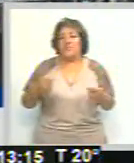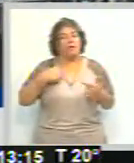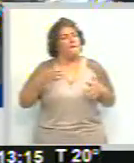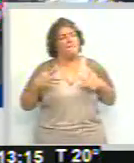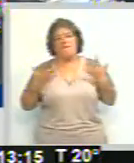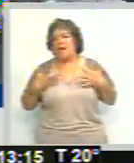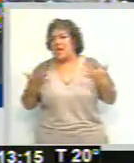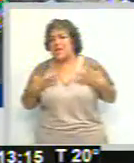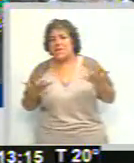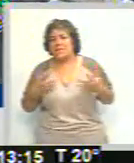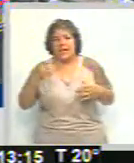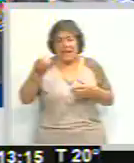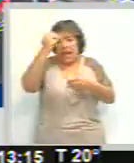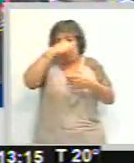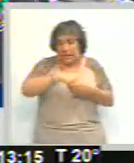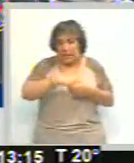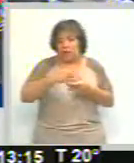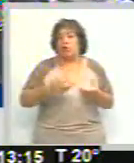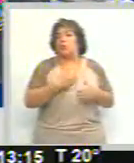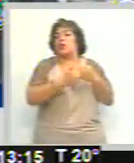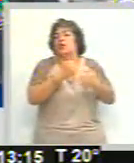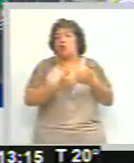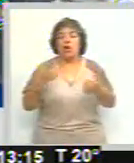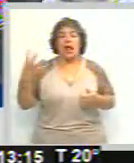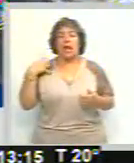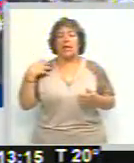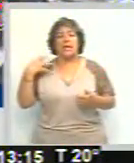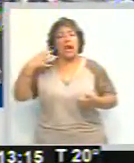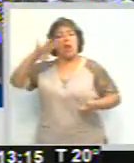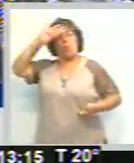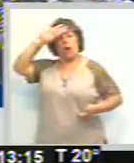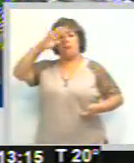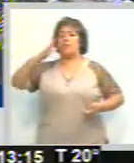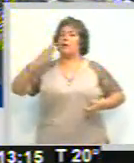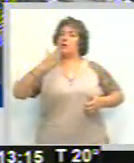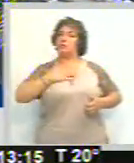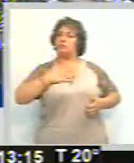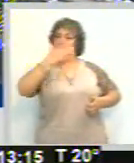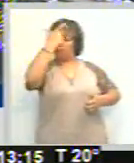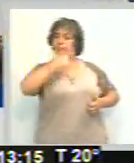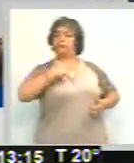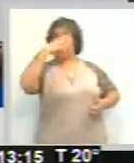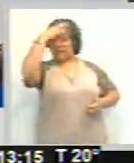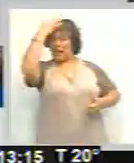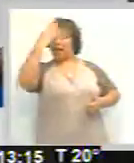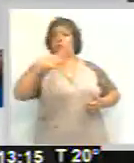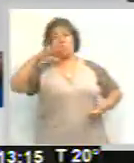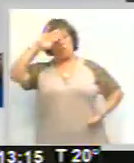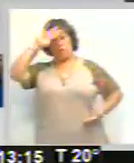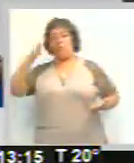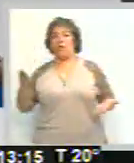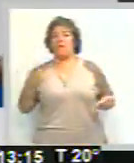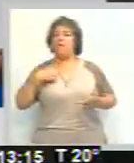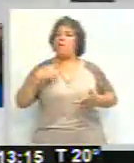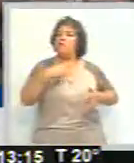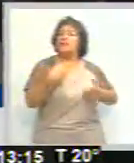feliz de ser parte de la historia del general, de representarlo, como te digo, de ser una herramienta que para